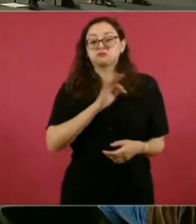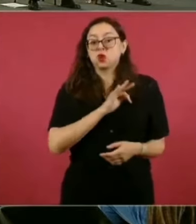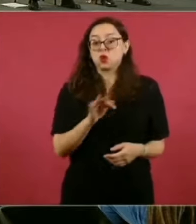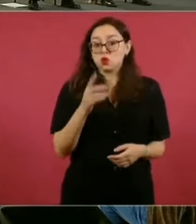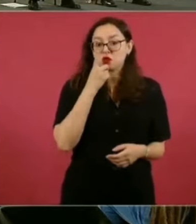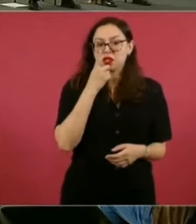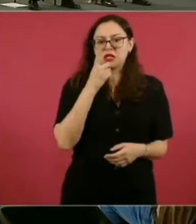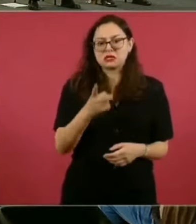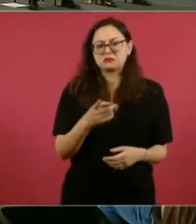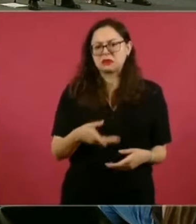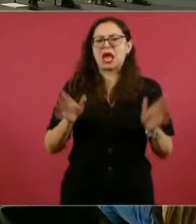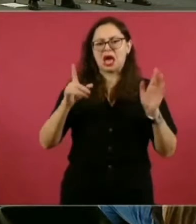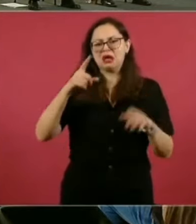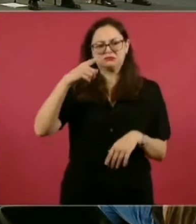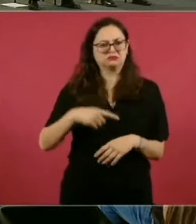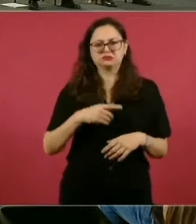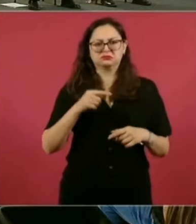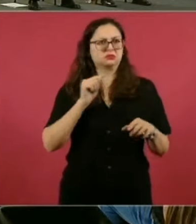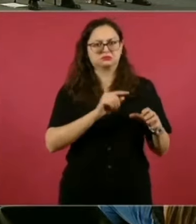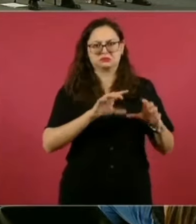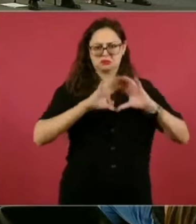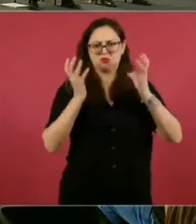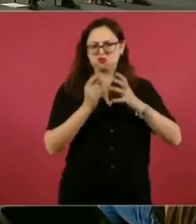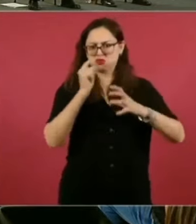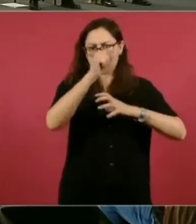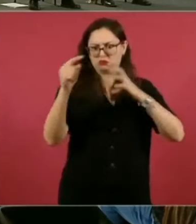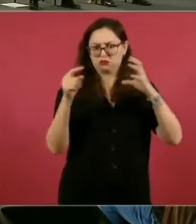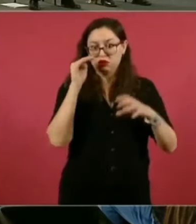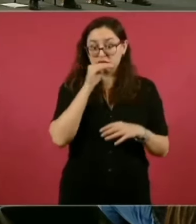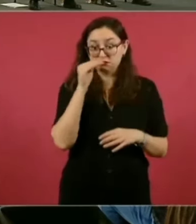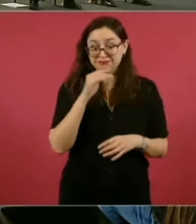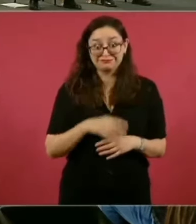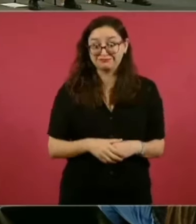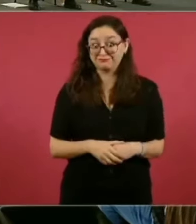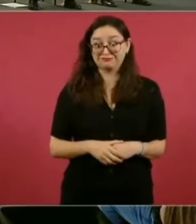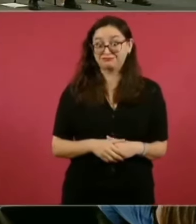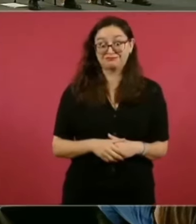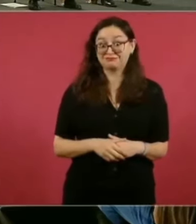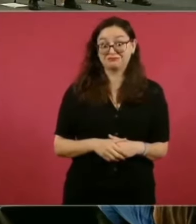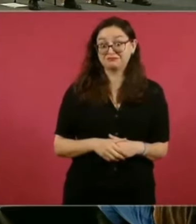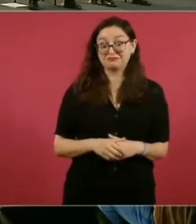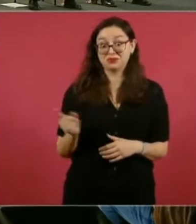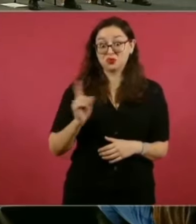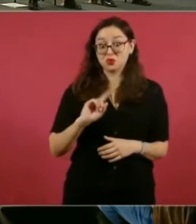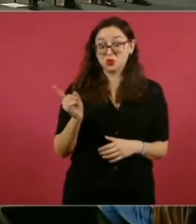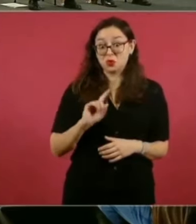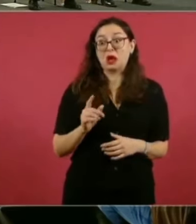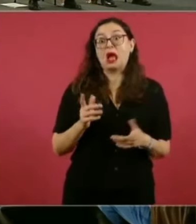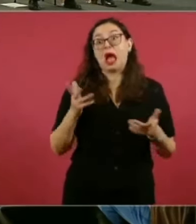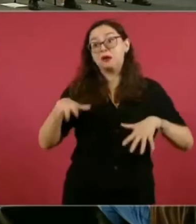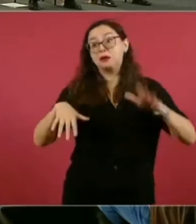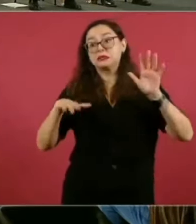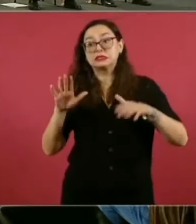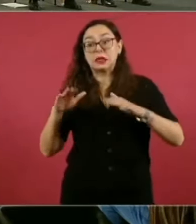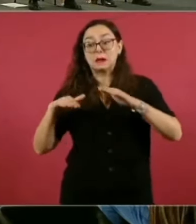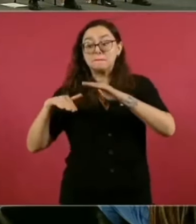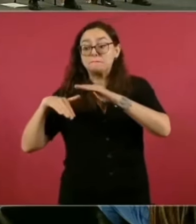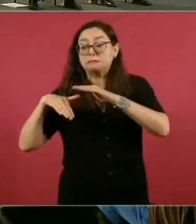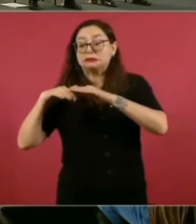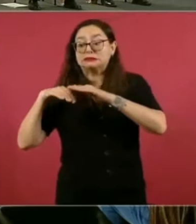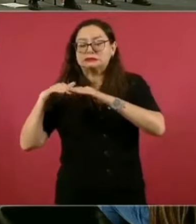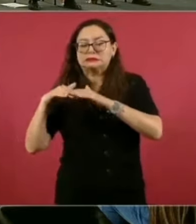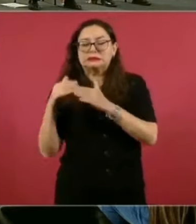algo común. No, no lo es. En muchas partes del mundo hay una cobertura mínima. Y si uno se empieza a enfermar de otros padecimientos de alto